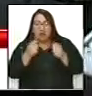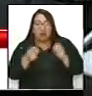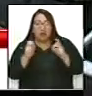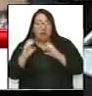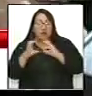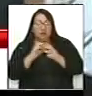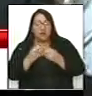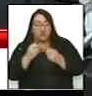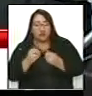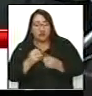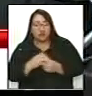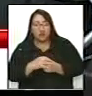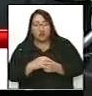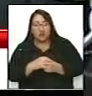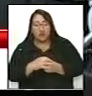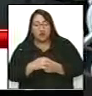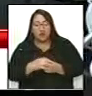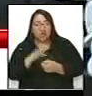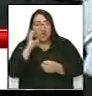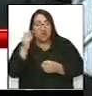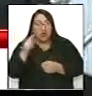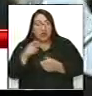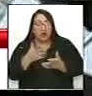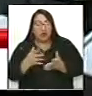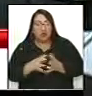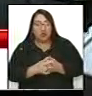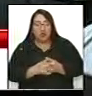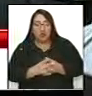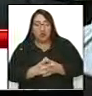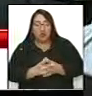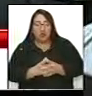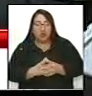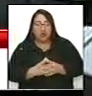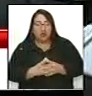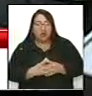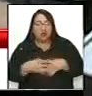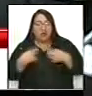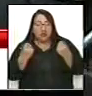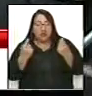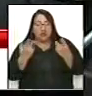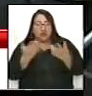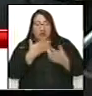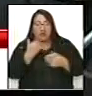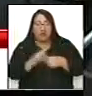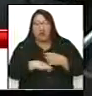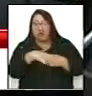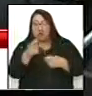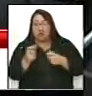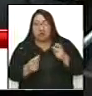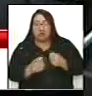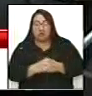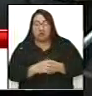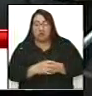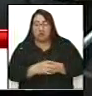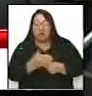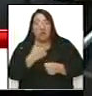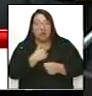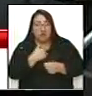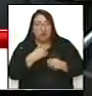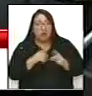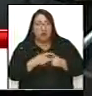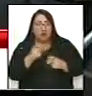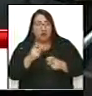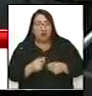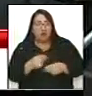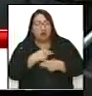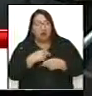comunicación, principalmente porque creo que en ese aspecto podríamos entender mejor al otro. Ese otro que también soy yo, como ser